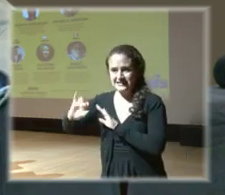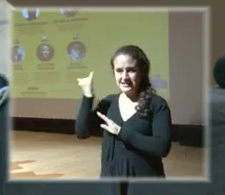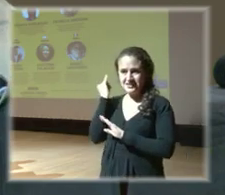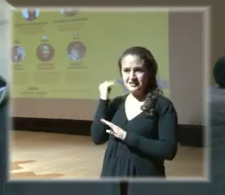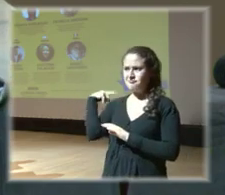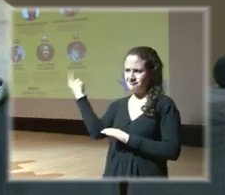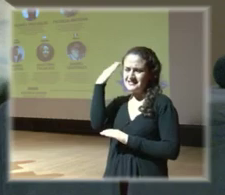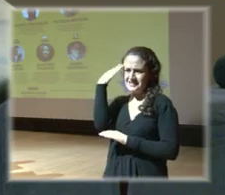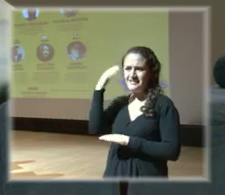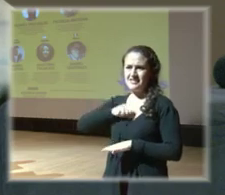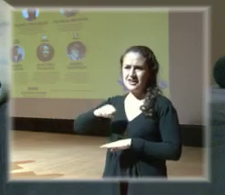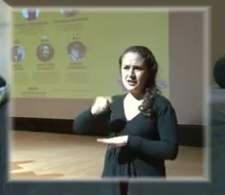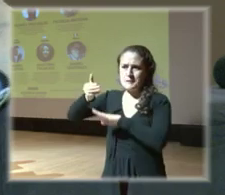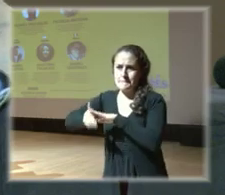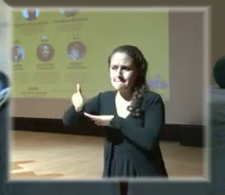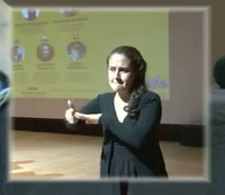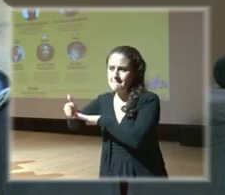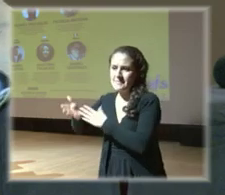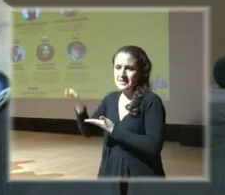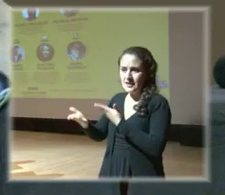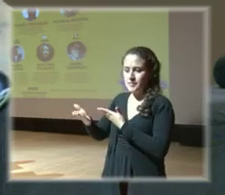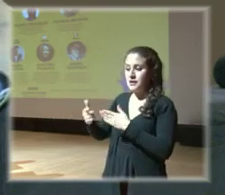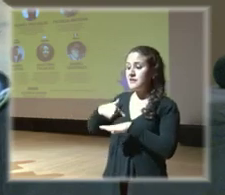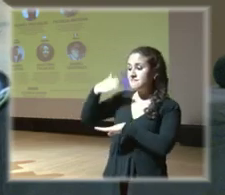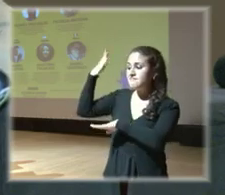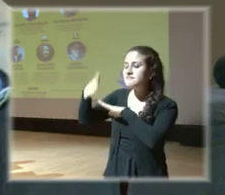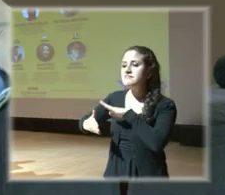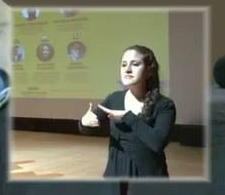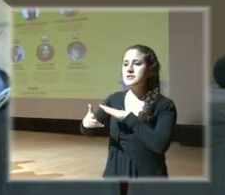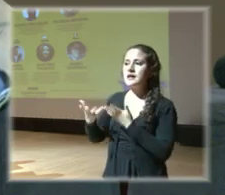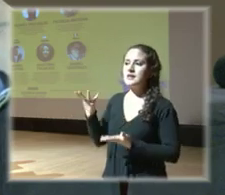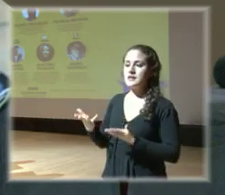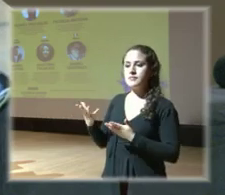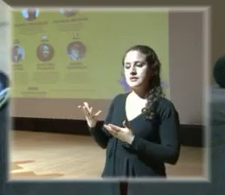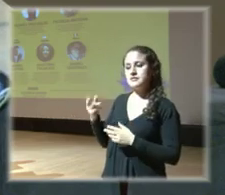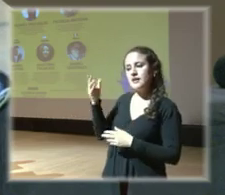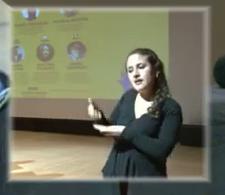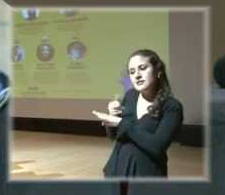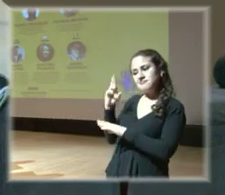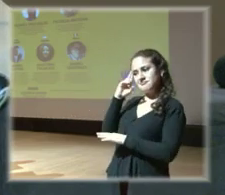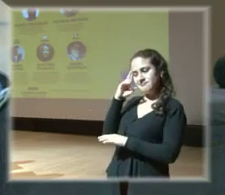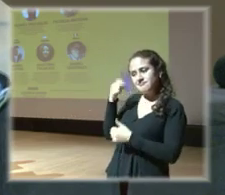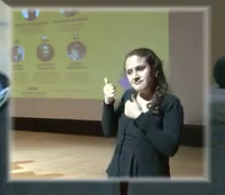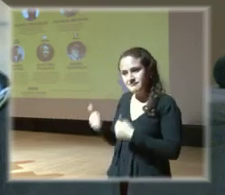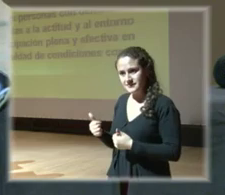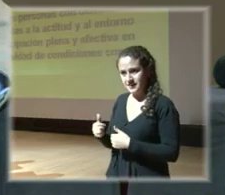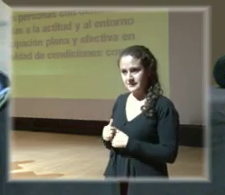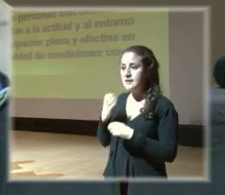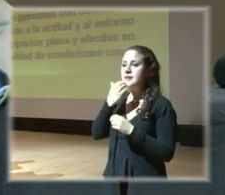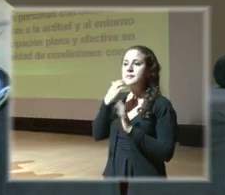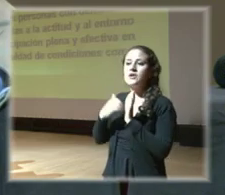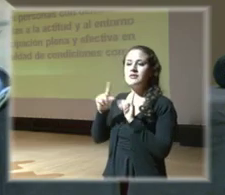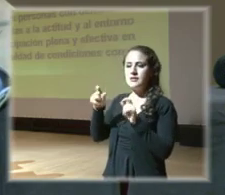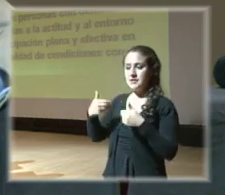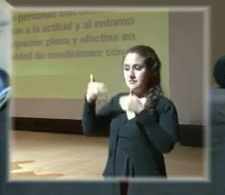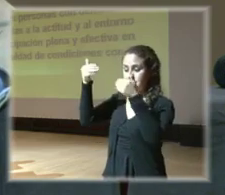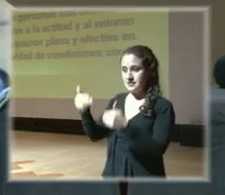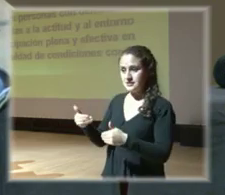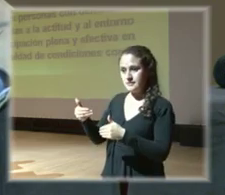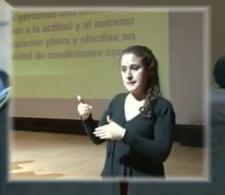restricción tiene que ser de acuerdo a una cuestión razonable. Y la cuestión de la discapacidad,